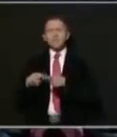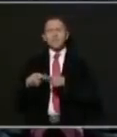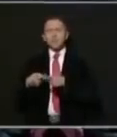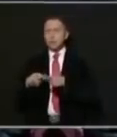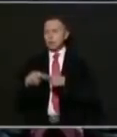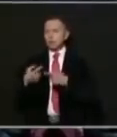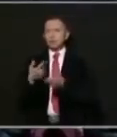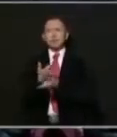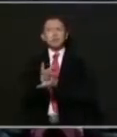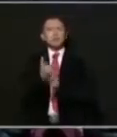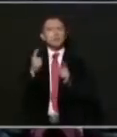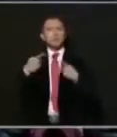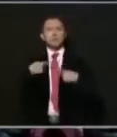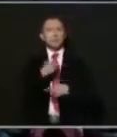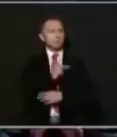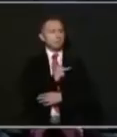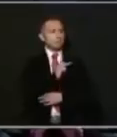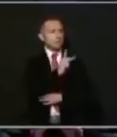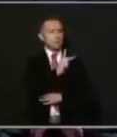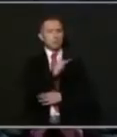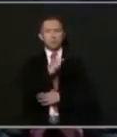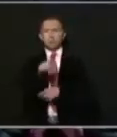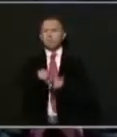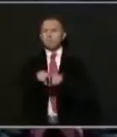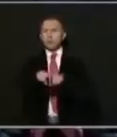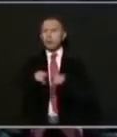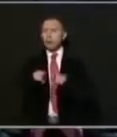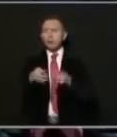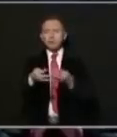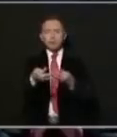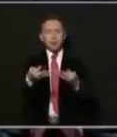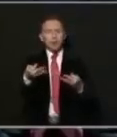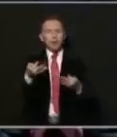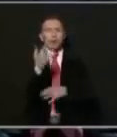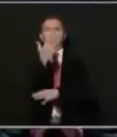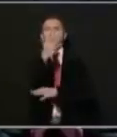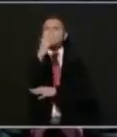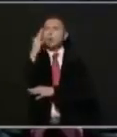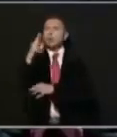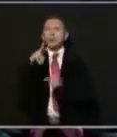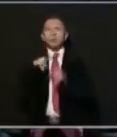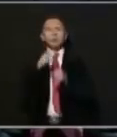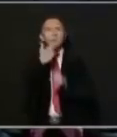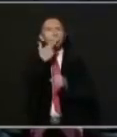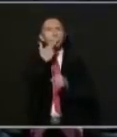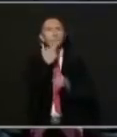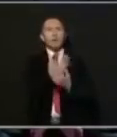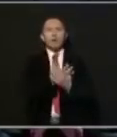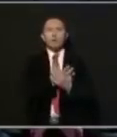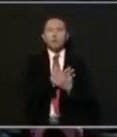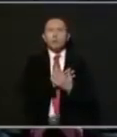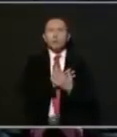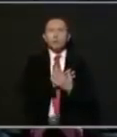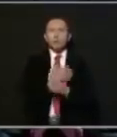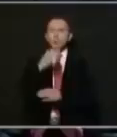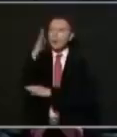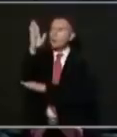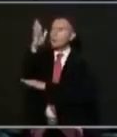la naturaleza, en el amor a la patria, en el amor a la humanidad.